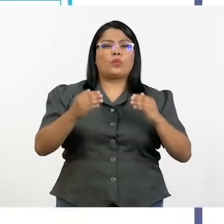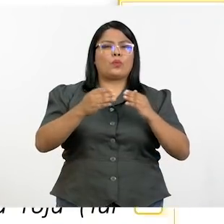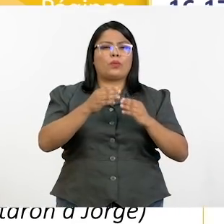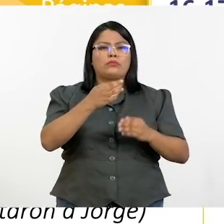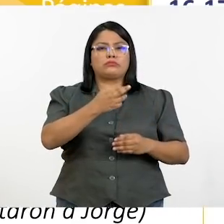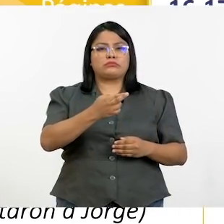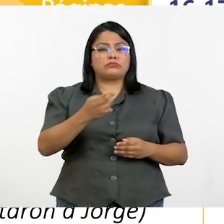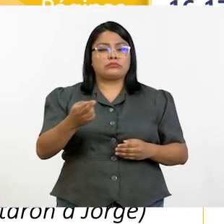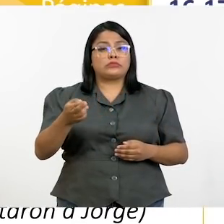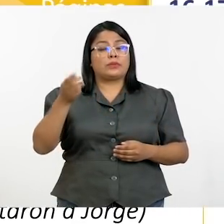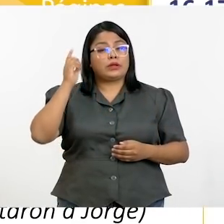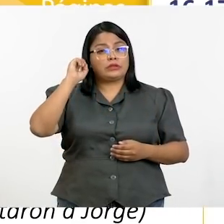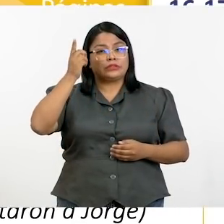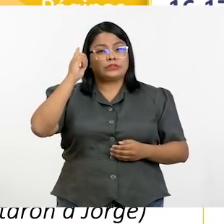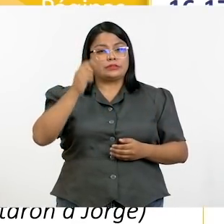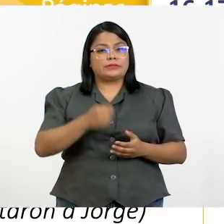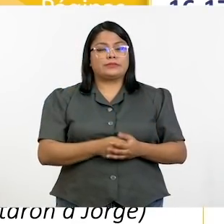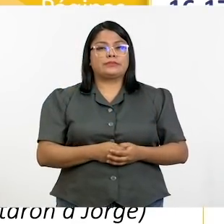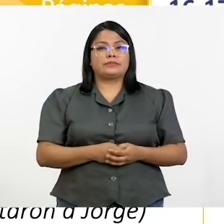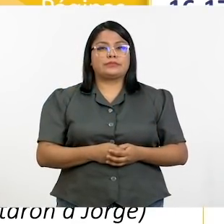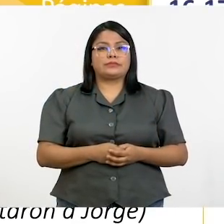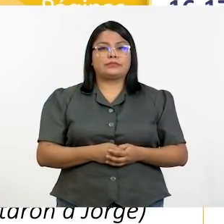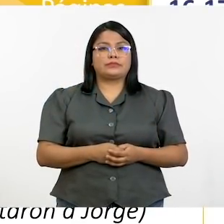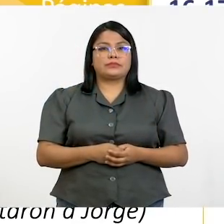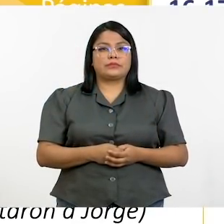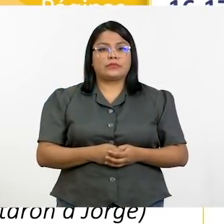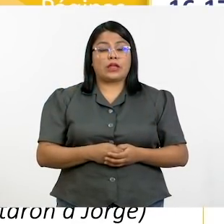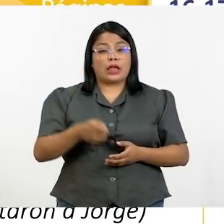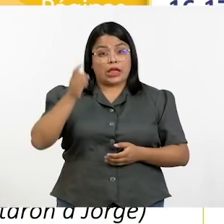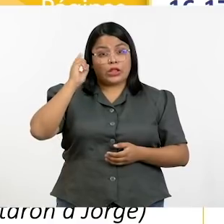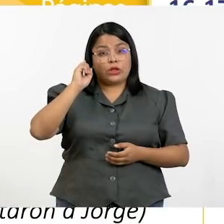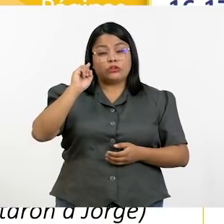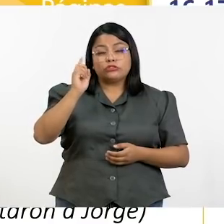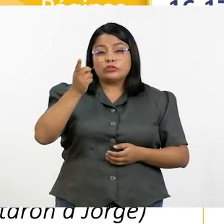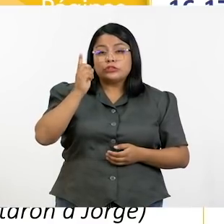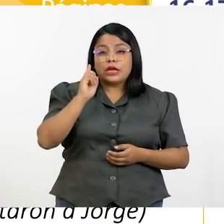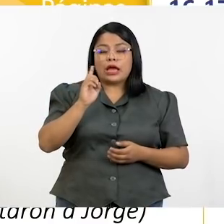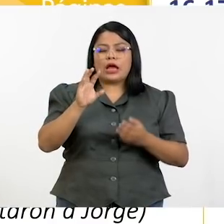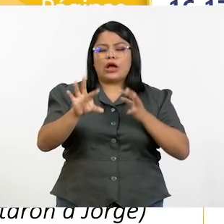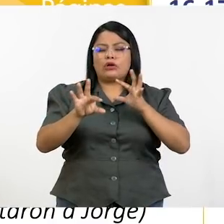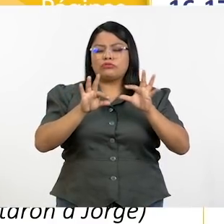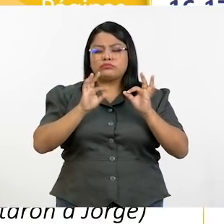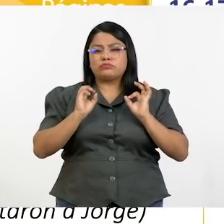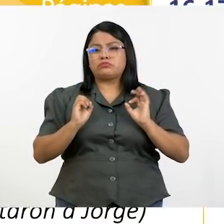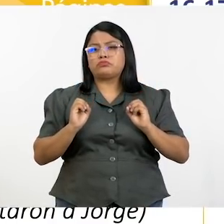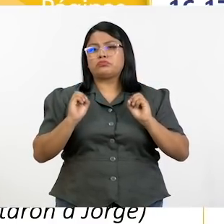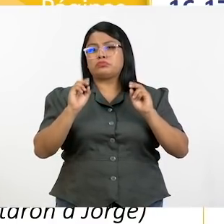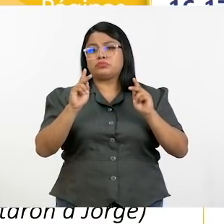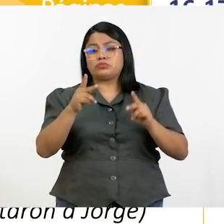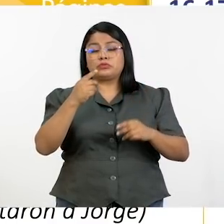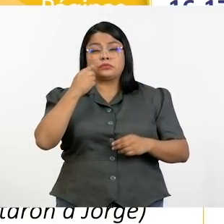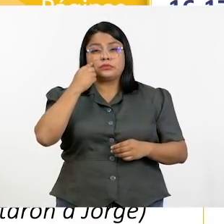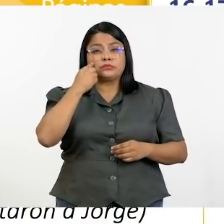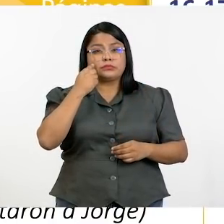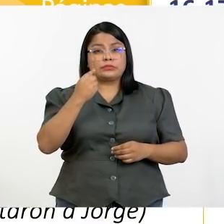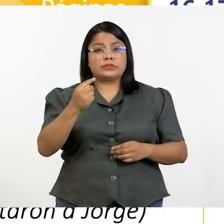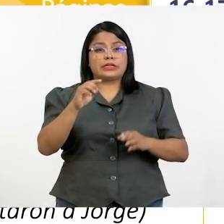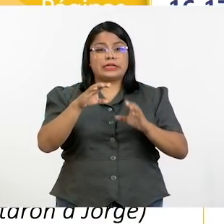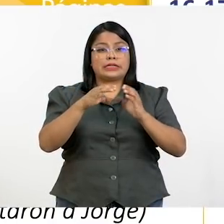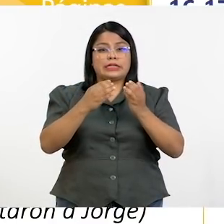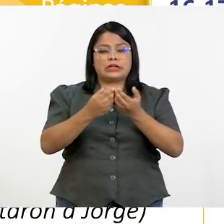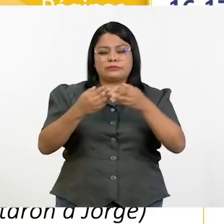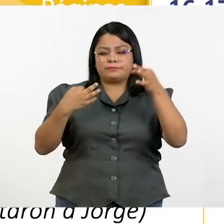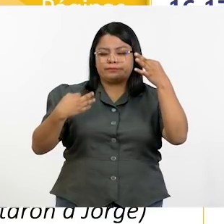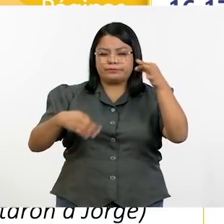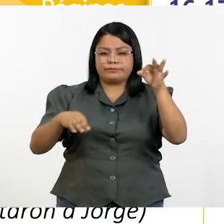y recursos para el docente. En el caso de los recursos para el docente, en algunas ocasiones encontrarán